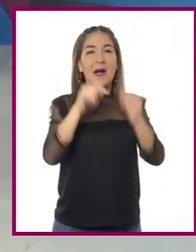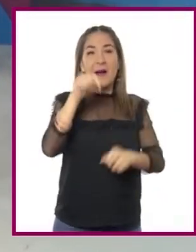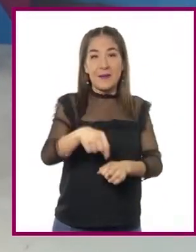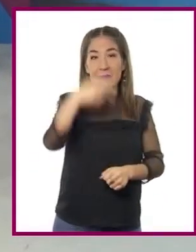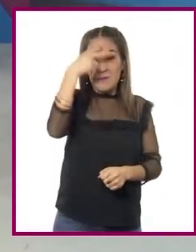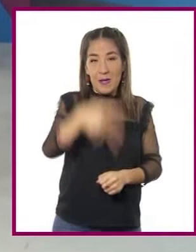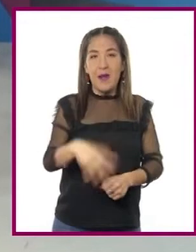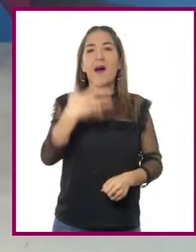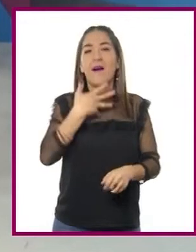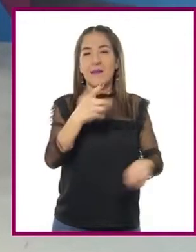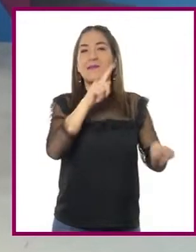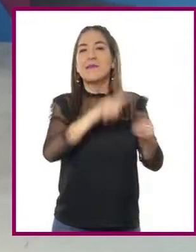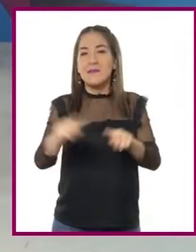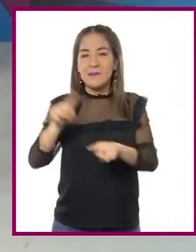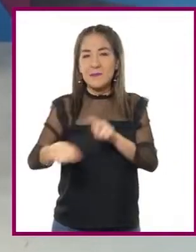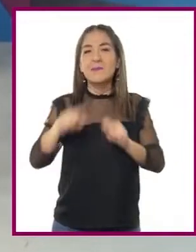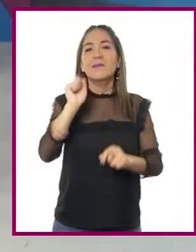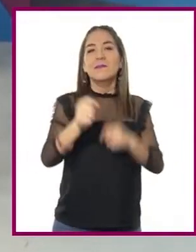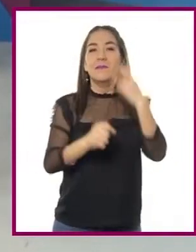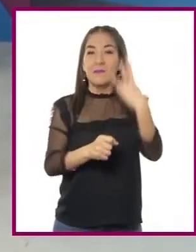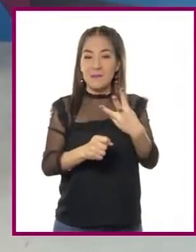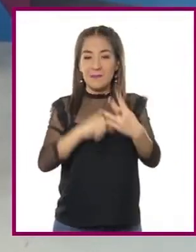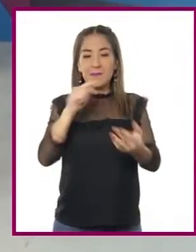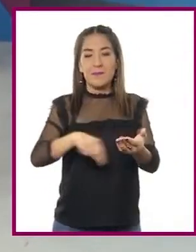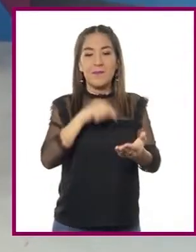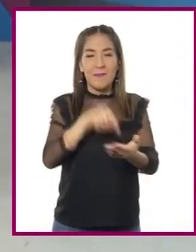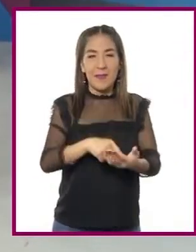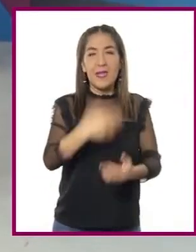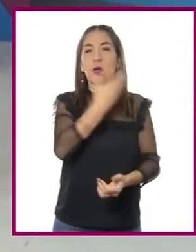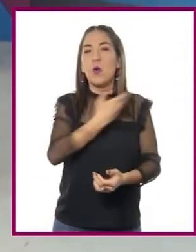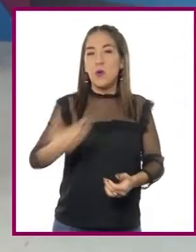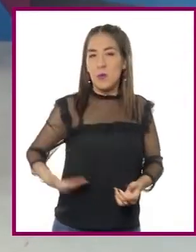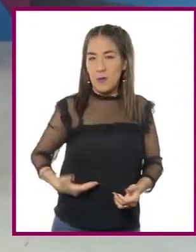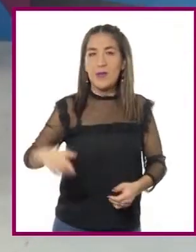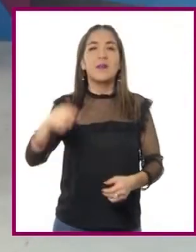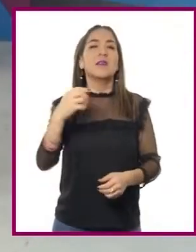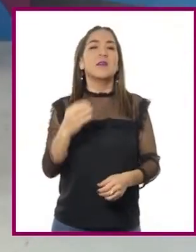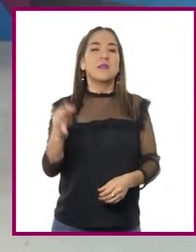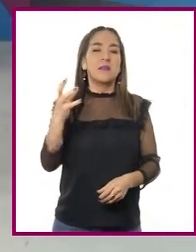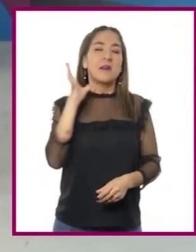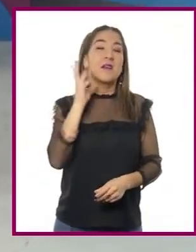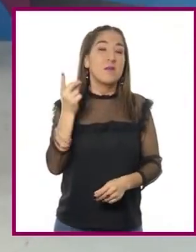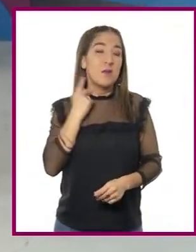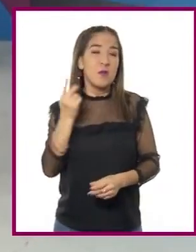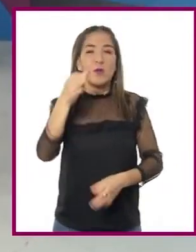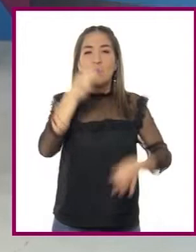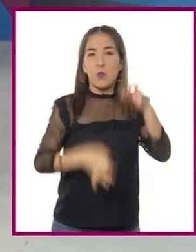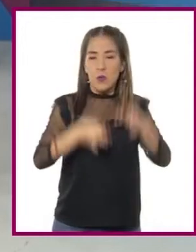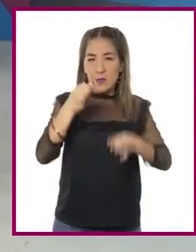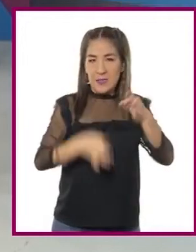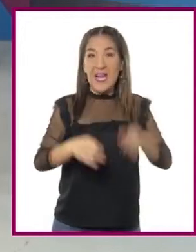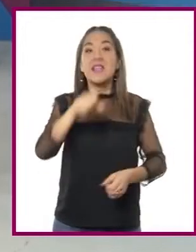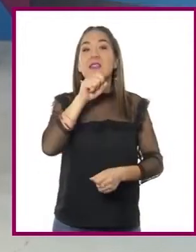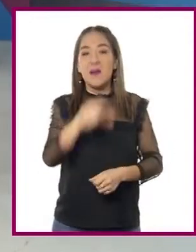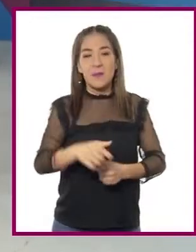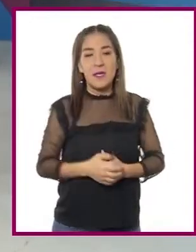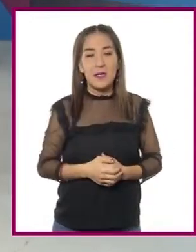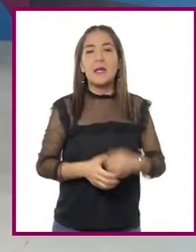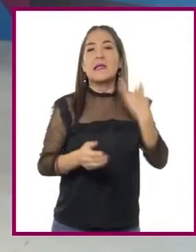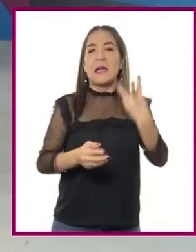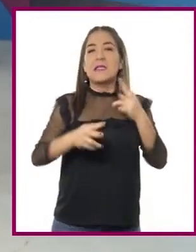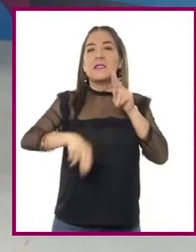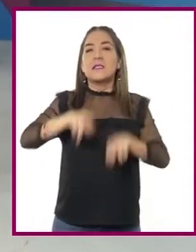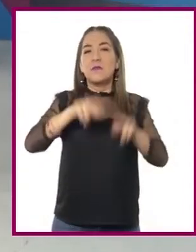México existen 3 poderes de la Unión: ejecutivo, legislativo y judicial, así como 3